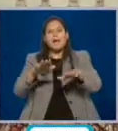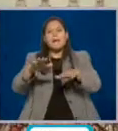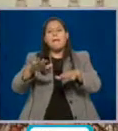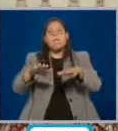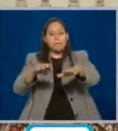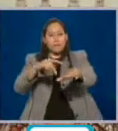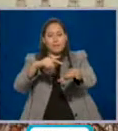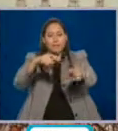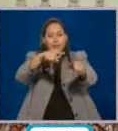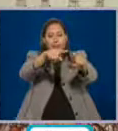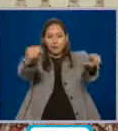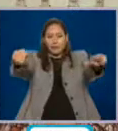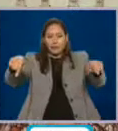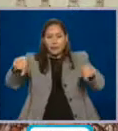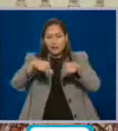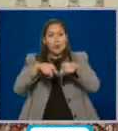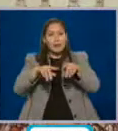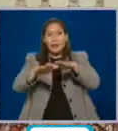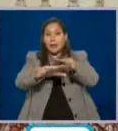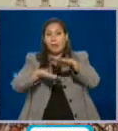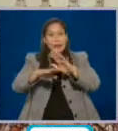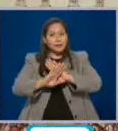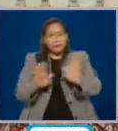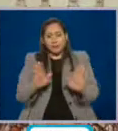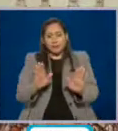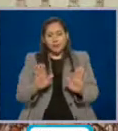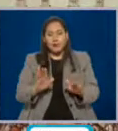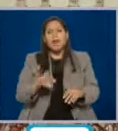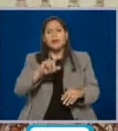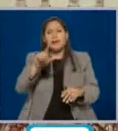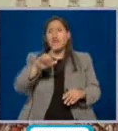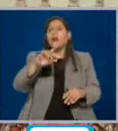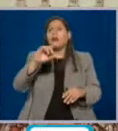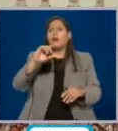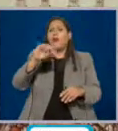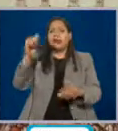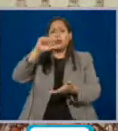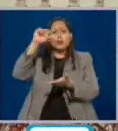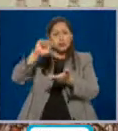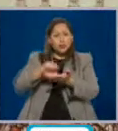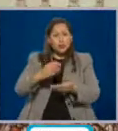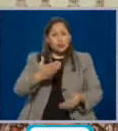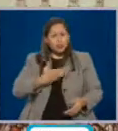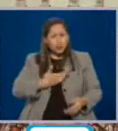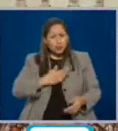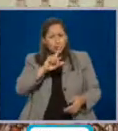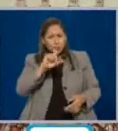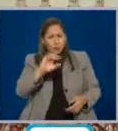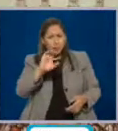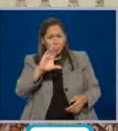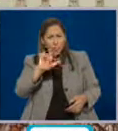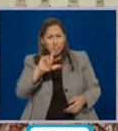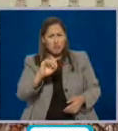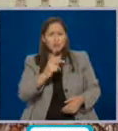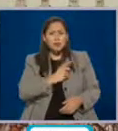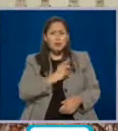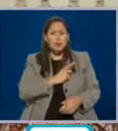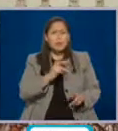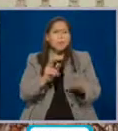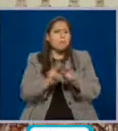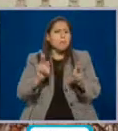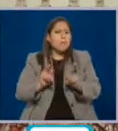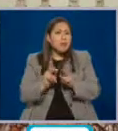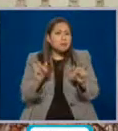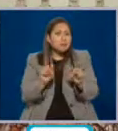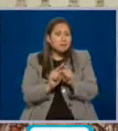de una... qué Sí, las chistoso. columnas tienen un Oye, Zócalo. pero luego le dicen Ok. Zócalo a muchos Ahí está. centros de otros lados. Yo creo que también ya se quedó como algo, como decirle a... Nos Pues sí, contagiamos.